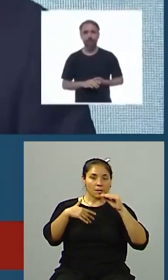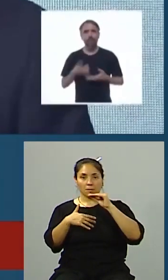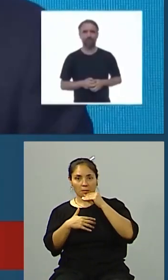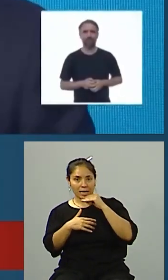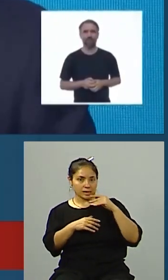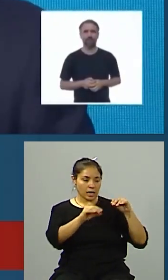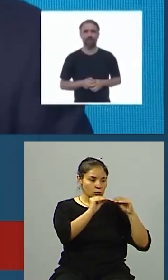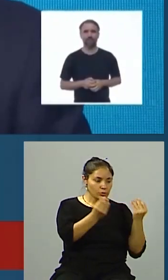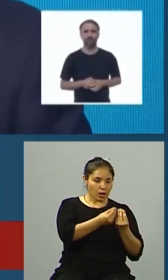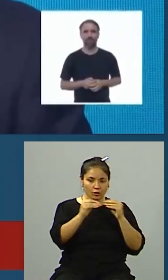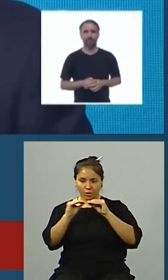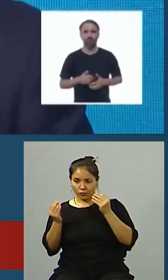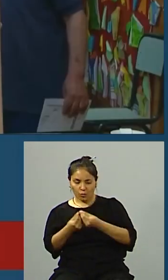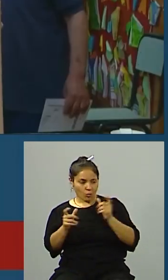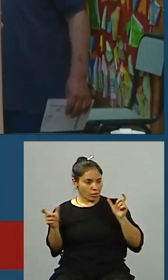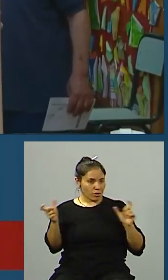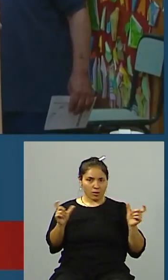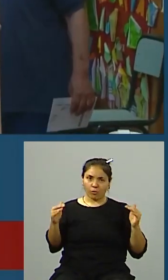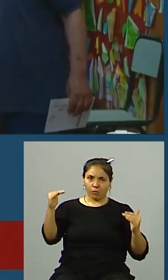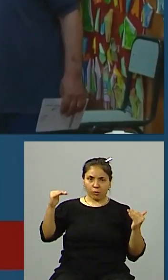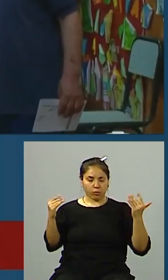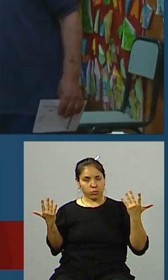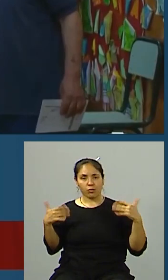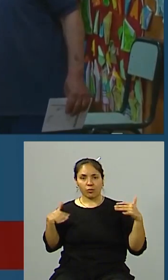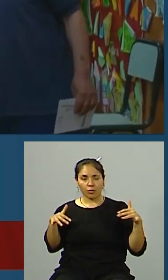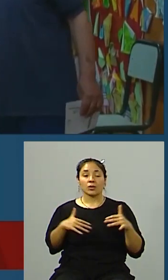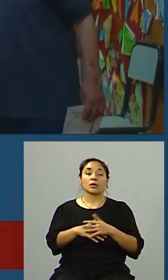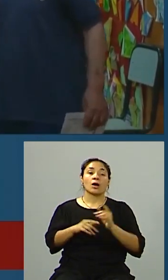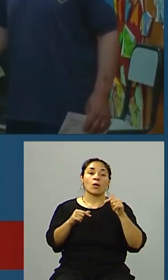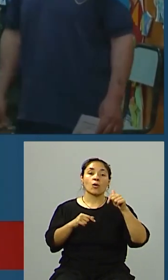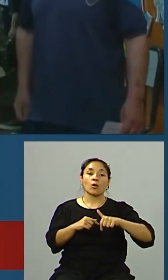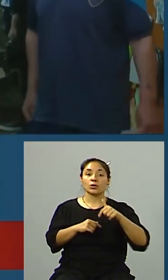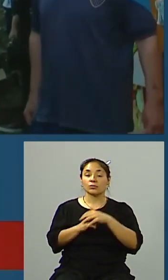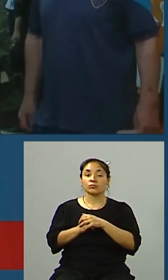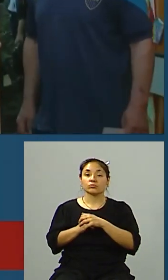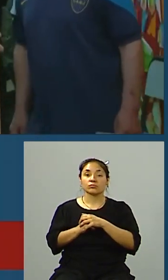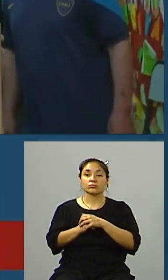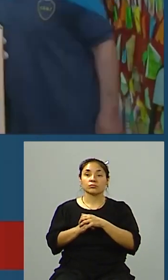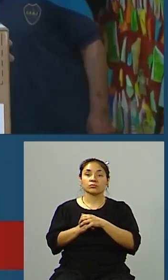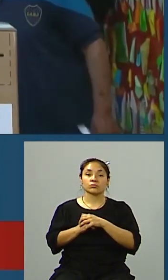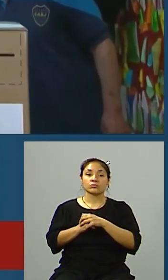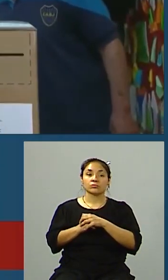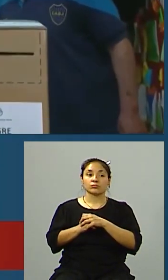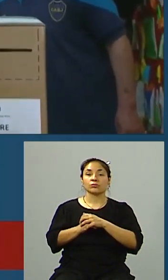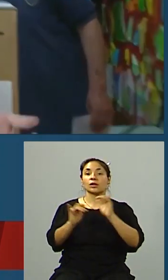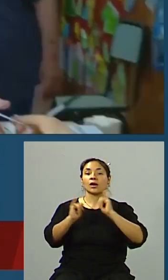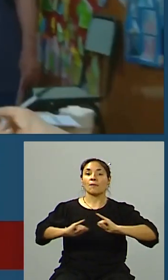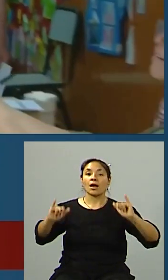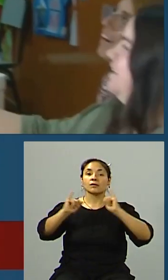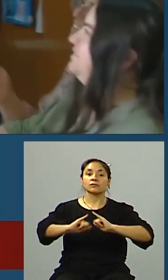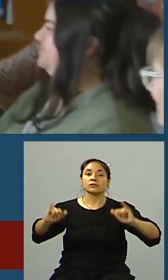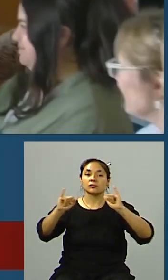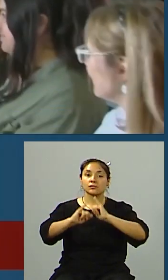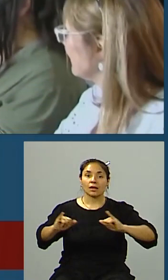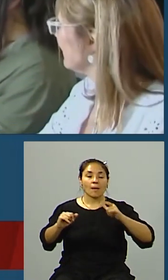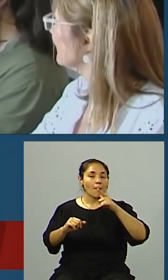en los resultados, en la cantidad de votos y en los porcentajes, hoy el panorama, y ya en estos últimos días de campaña, parece estar